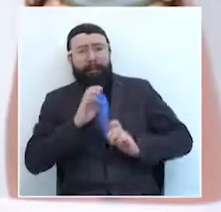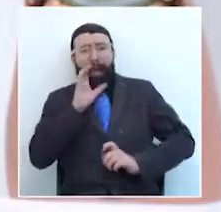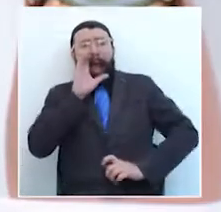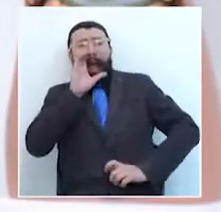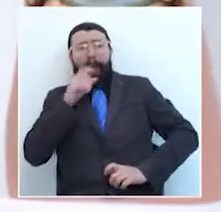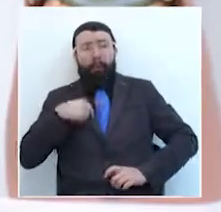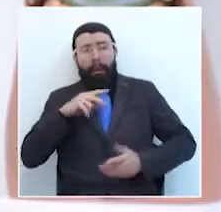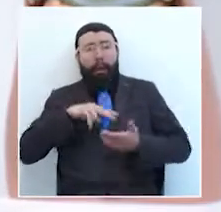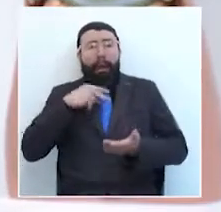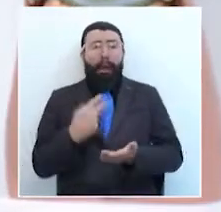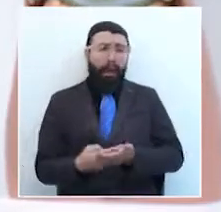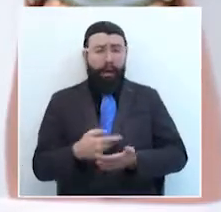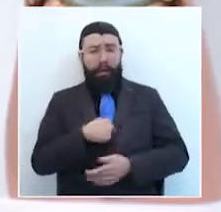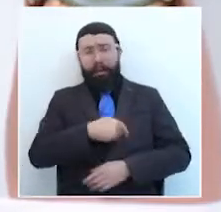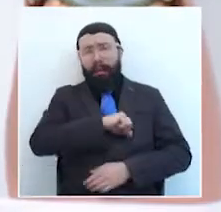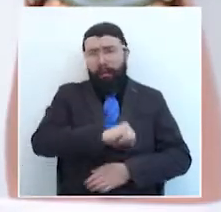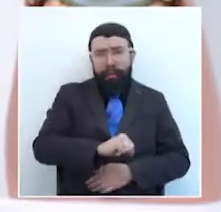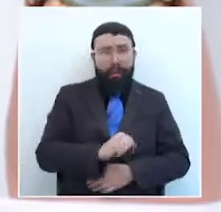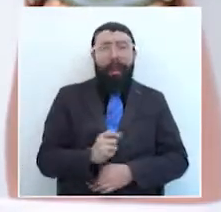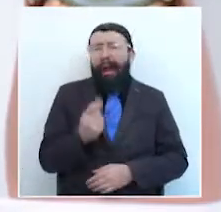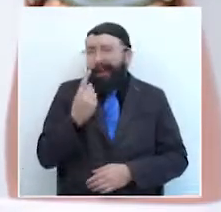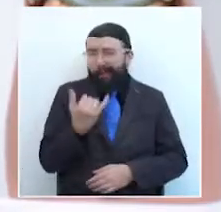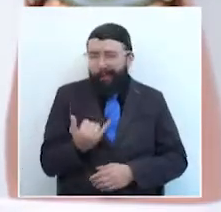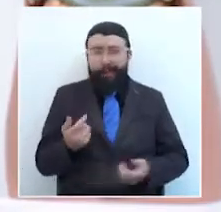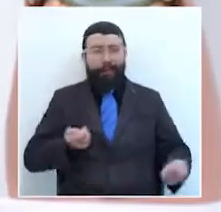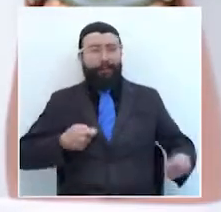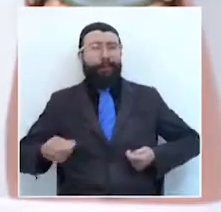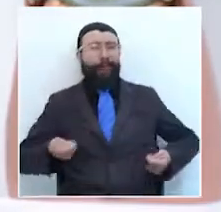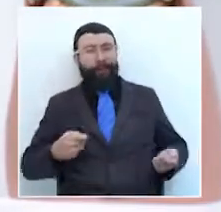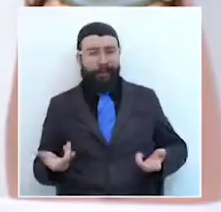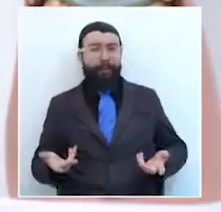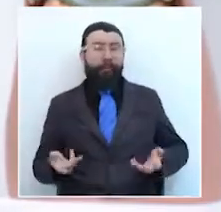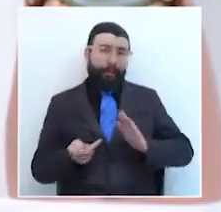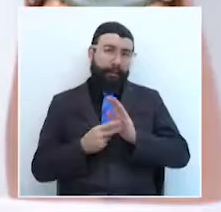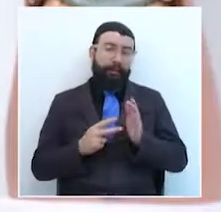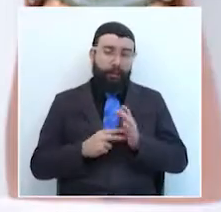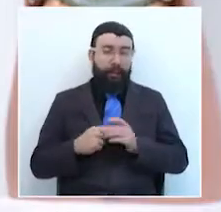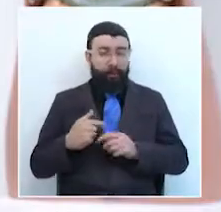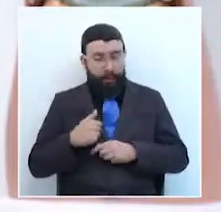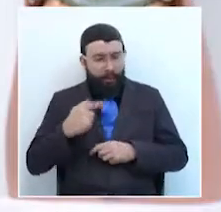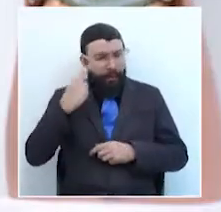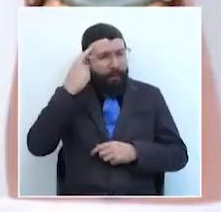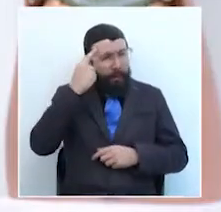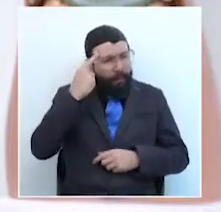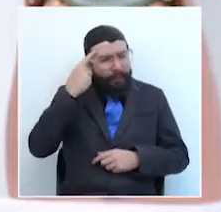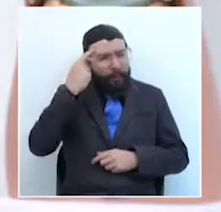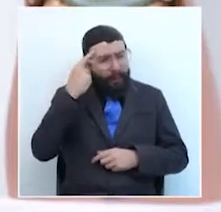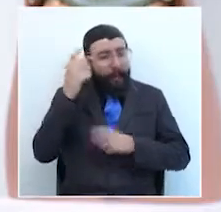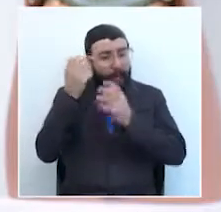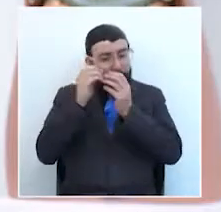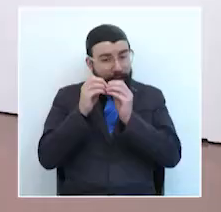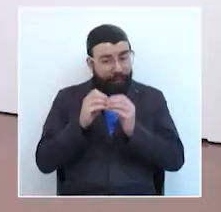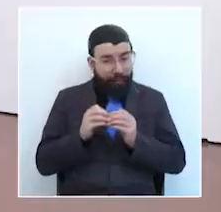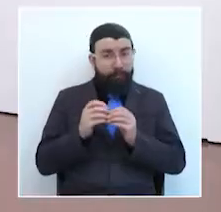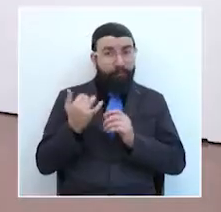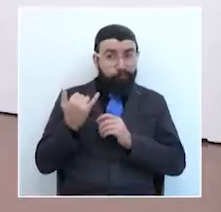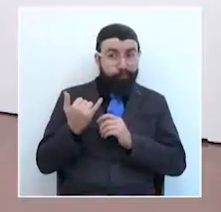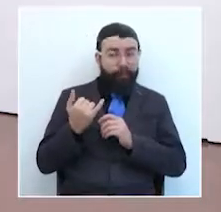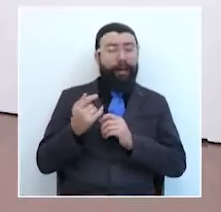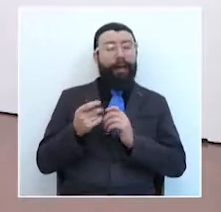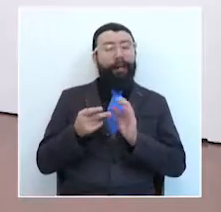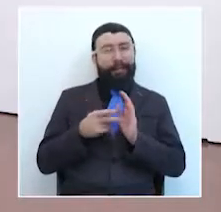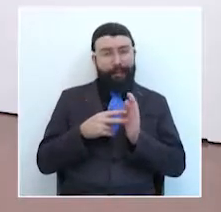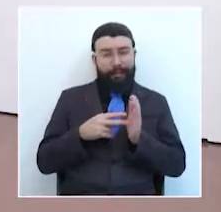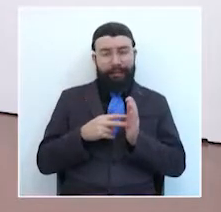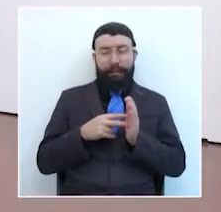reacciones nos llevan a un comportamiento entonces lo que lo que creamos en nuestra mente es lo que vamos a lo que